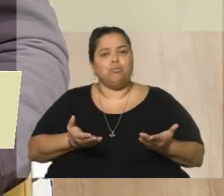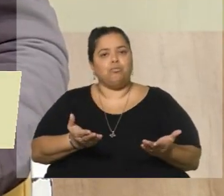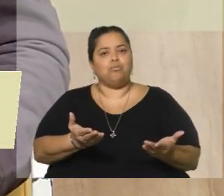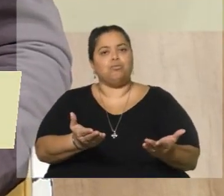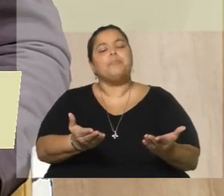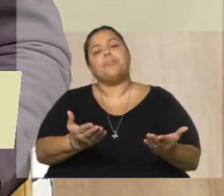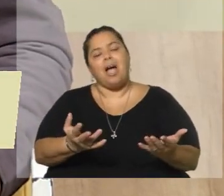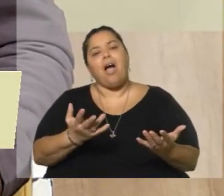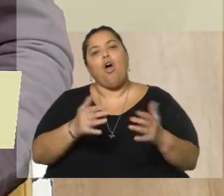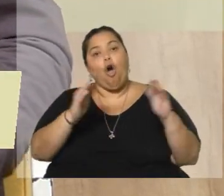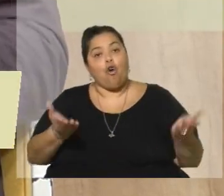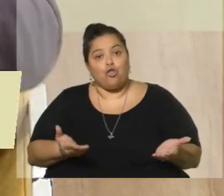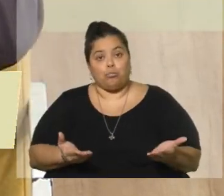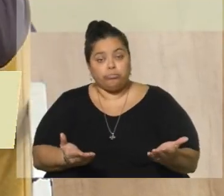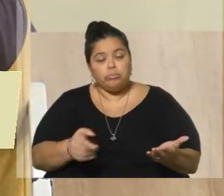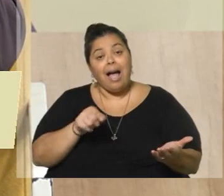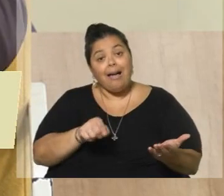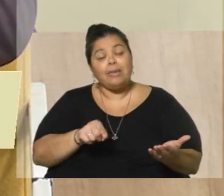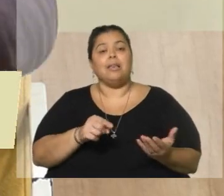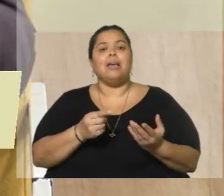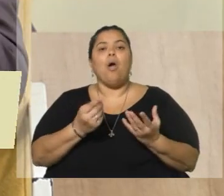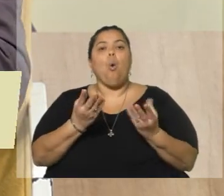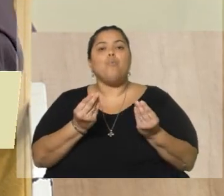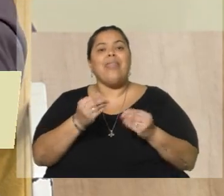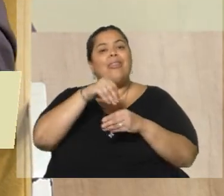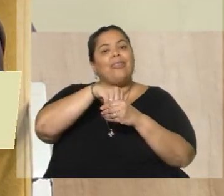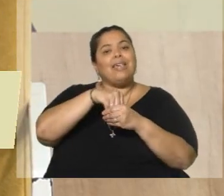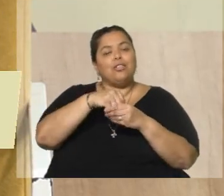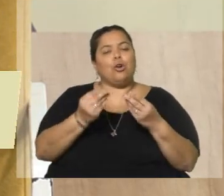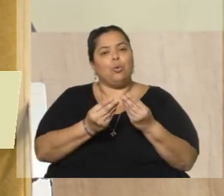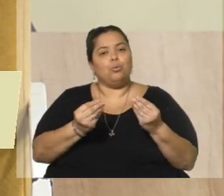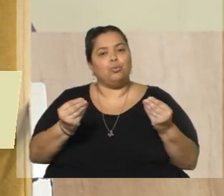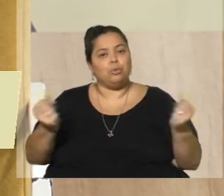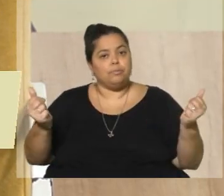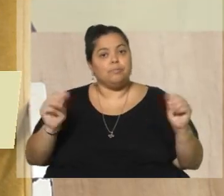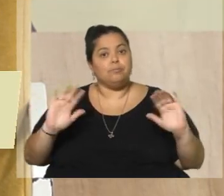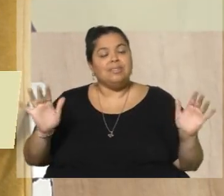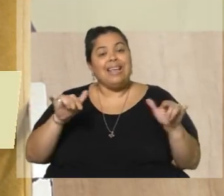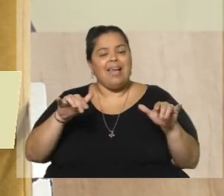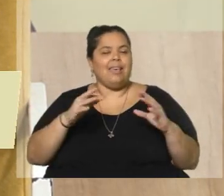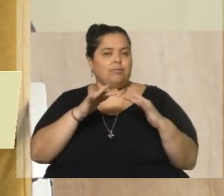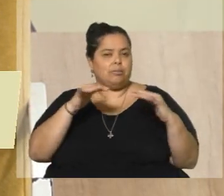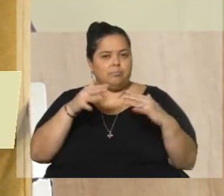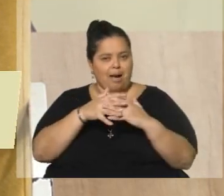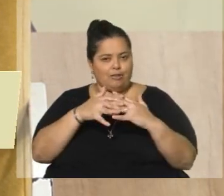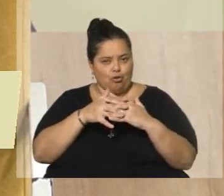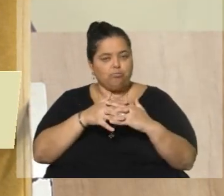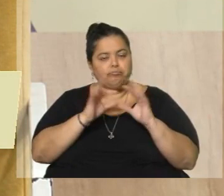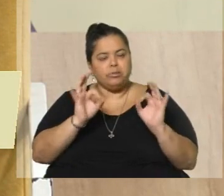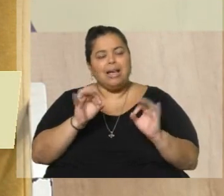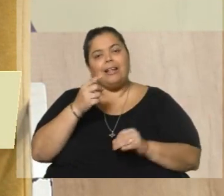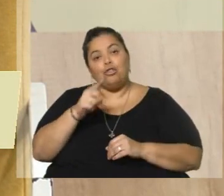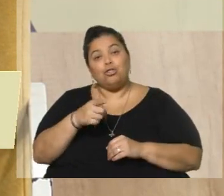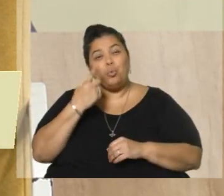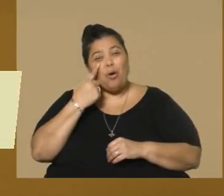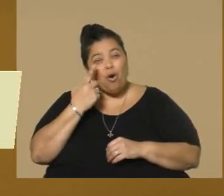un proceso y ahí el digamos por estos métodos tecnológicos o también un poco por el conocer por ya saberlo y a tiempos conocer